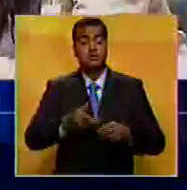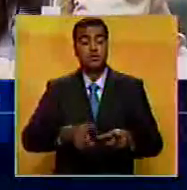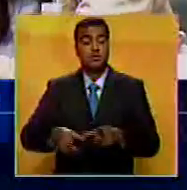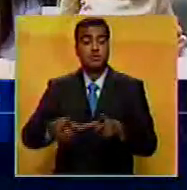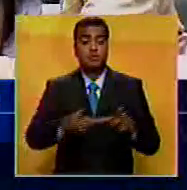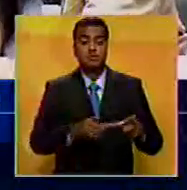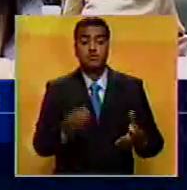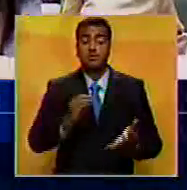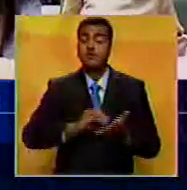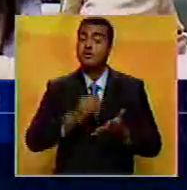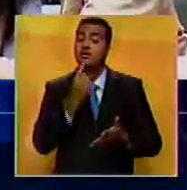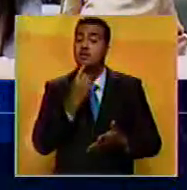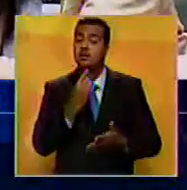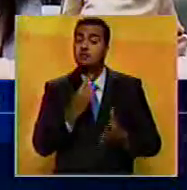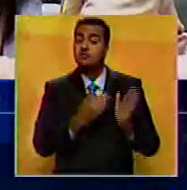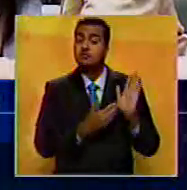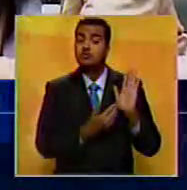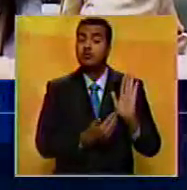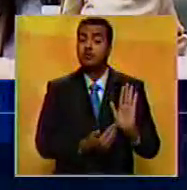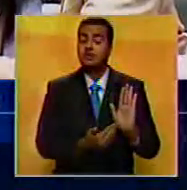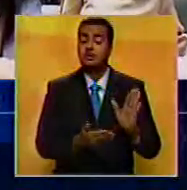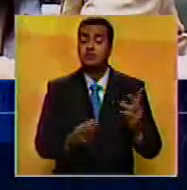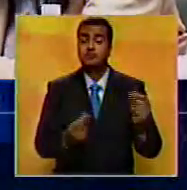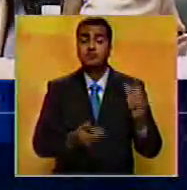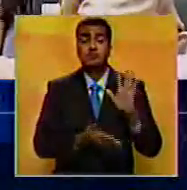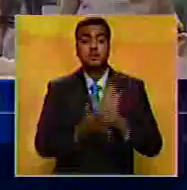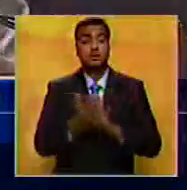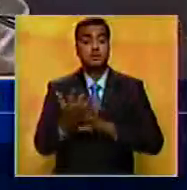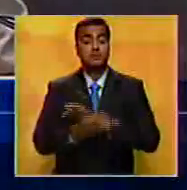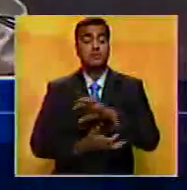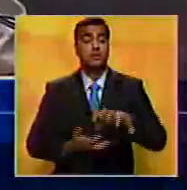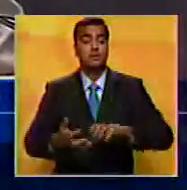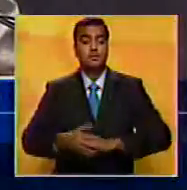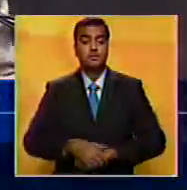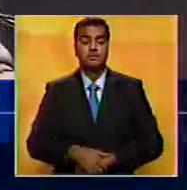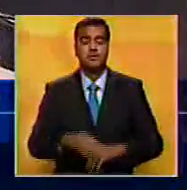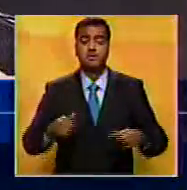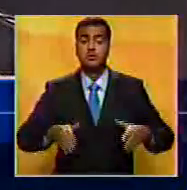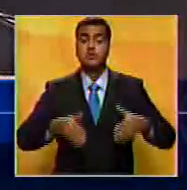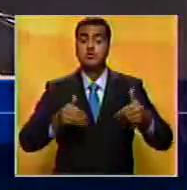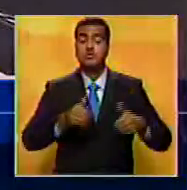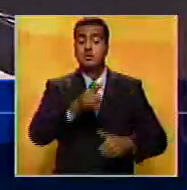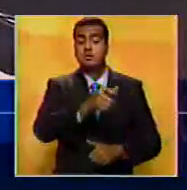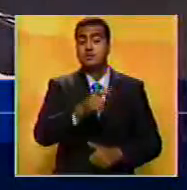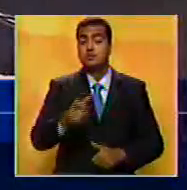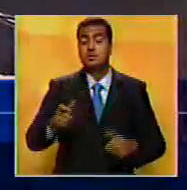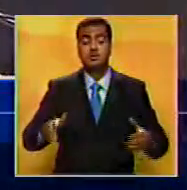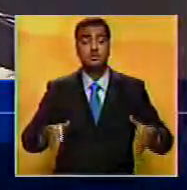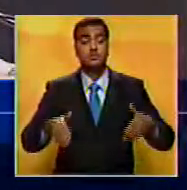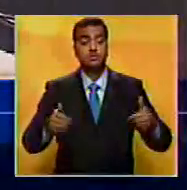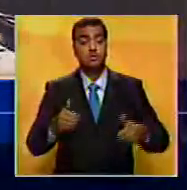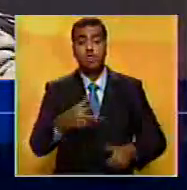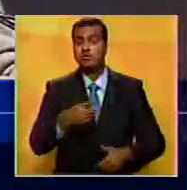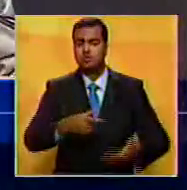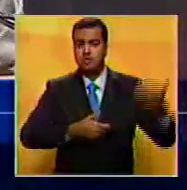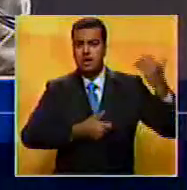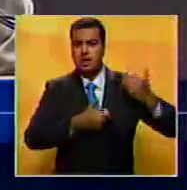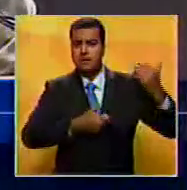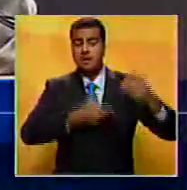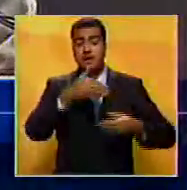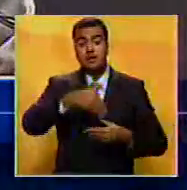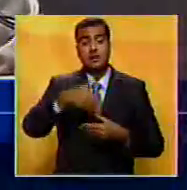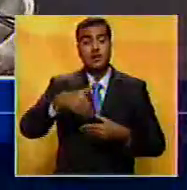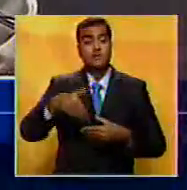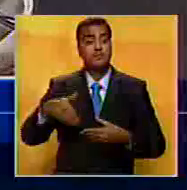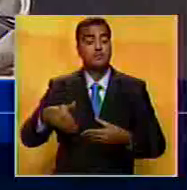región. Reiteraron también su propuesta para salir de la crisis. La solución es civil y la solución no son las armas, es el voto.